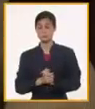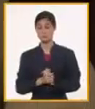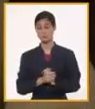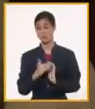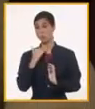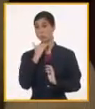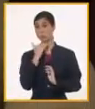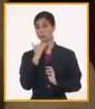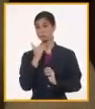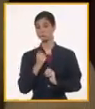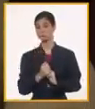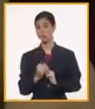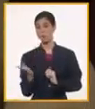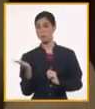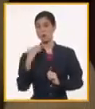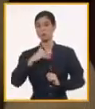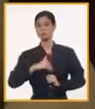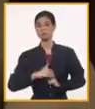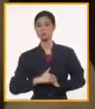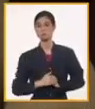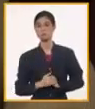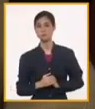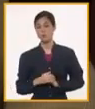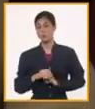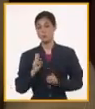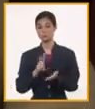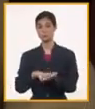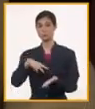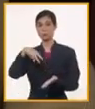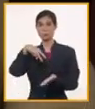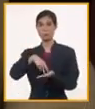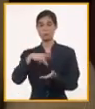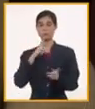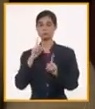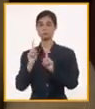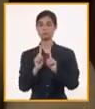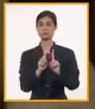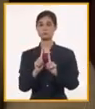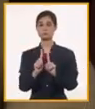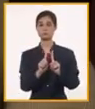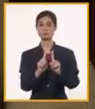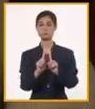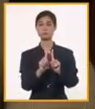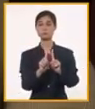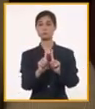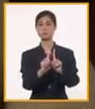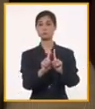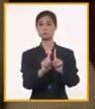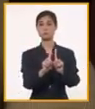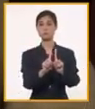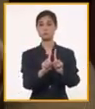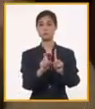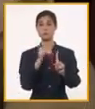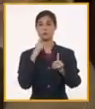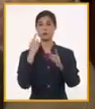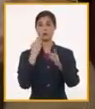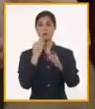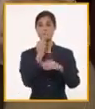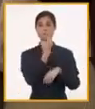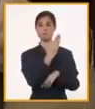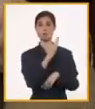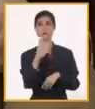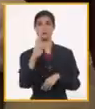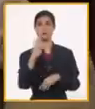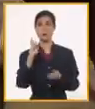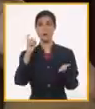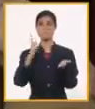me dice, acompáñenme. Me levanto, voy para allá con el guardia. Oigan, cuando abre la puerta donde estaba el cuartico, yo veo a mi papá sentado